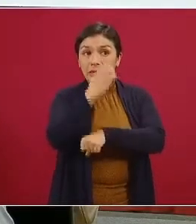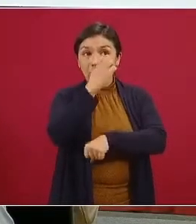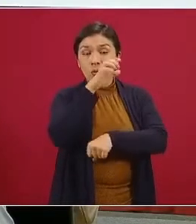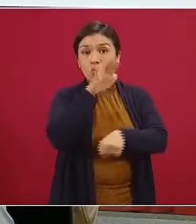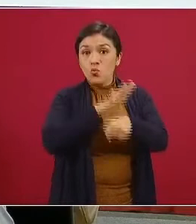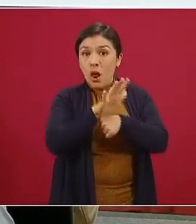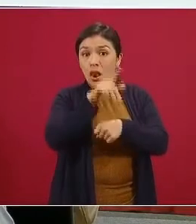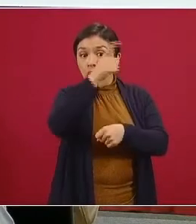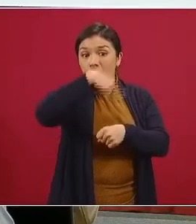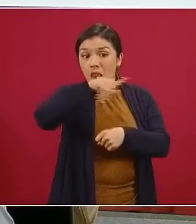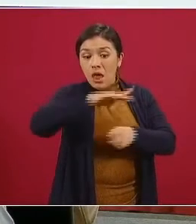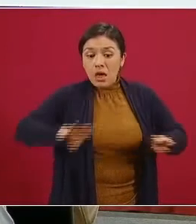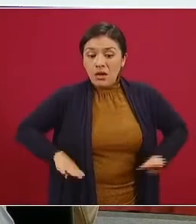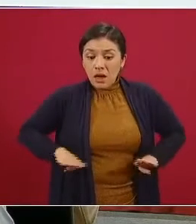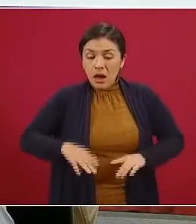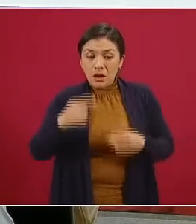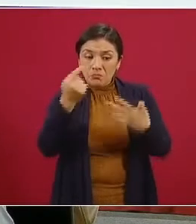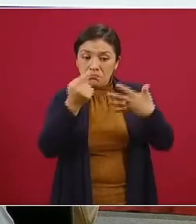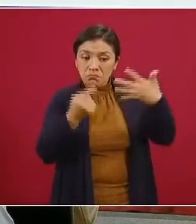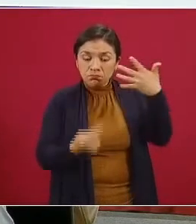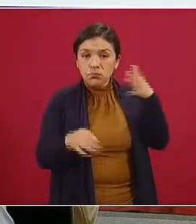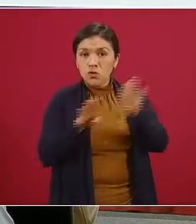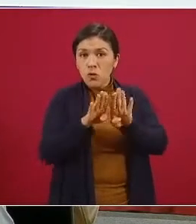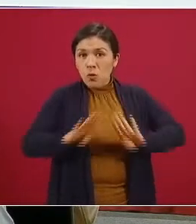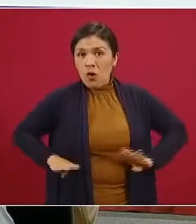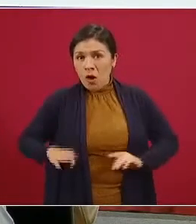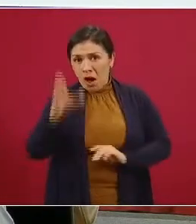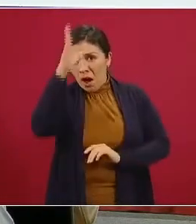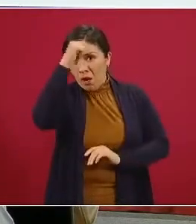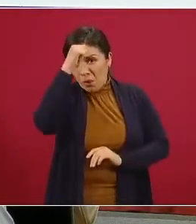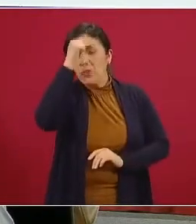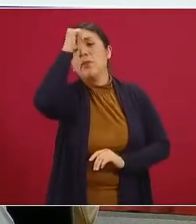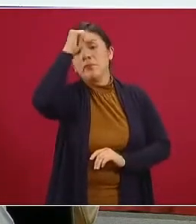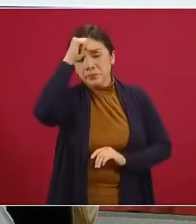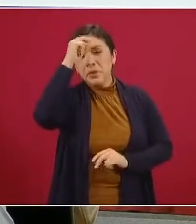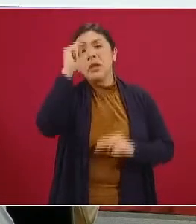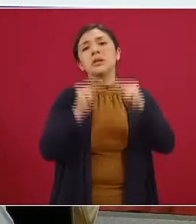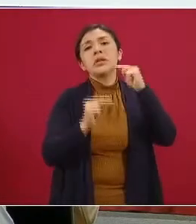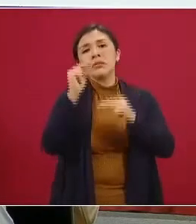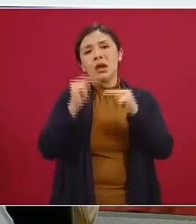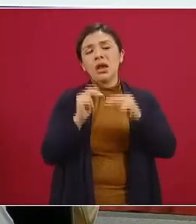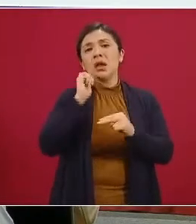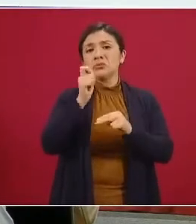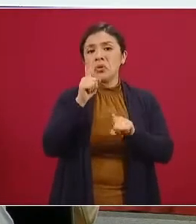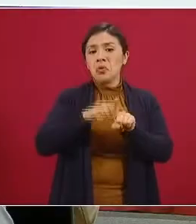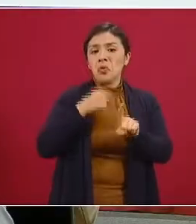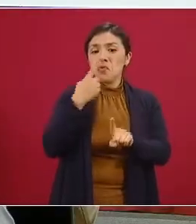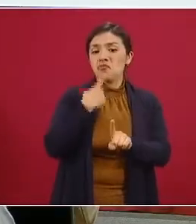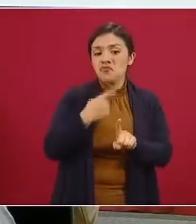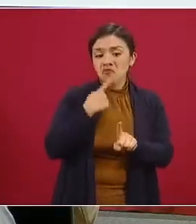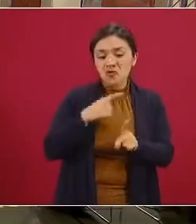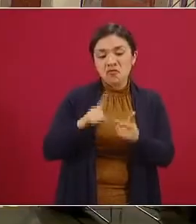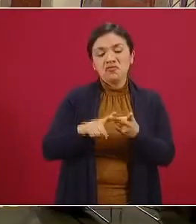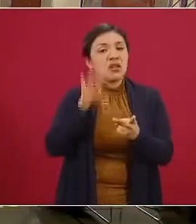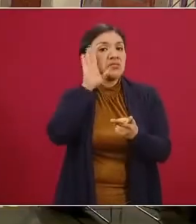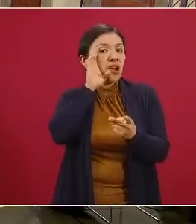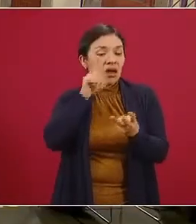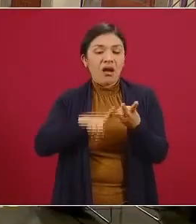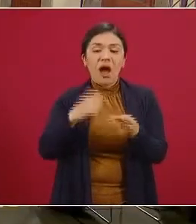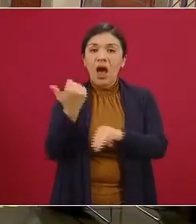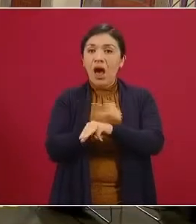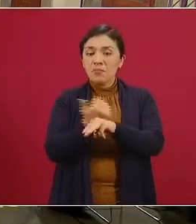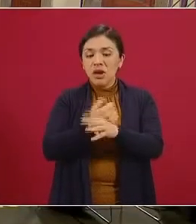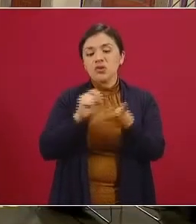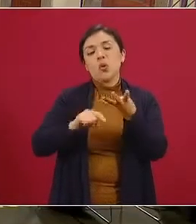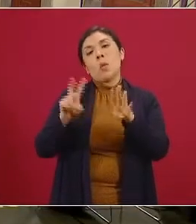federativa, de acuerdo a los rangos predefinidos, un nivel que le da o el color rojo, o el naranja, o el amarillo,